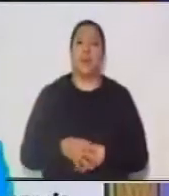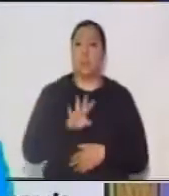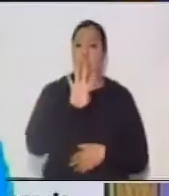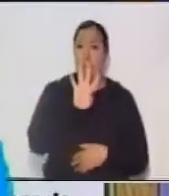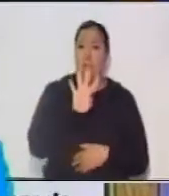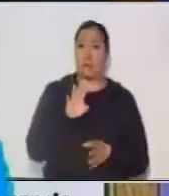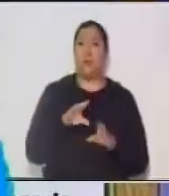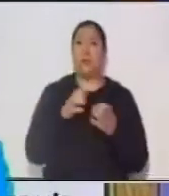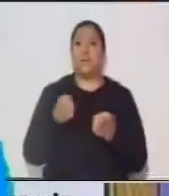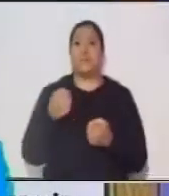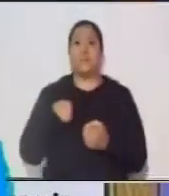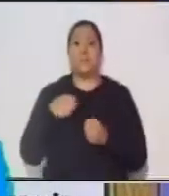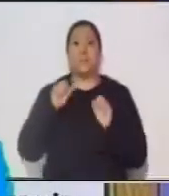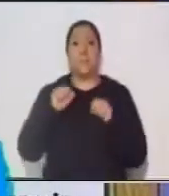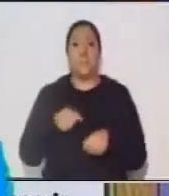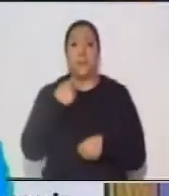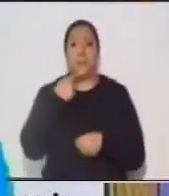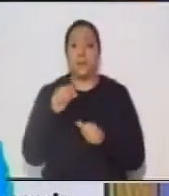altura son